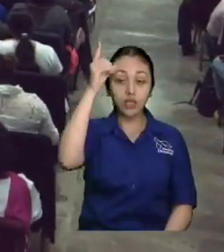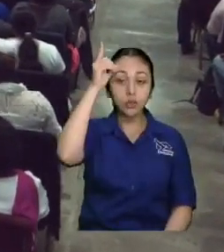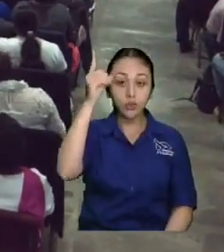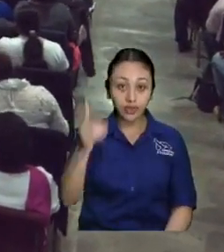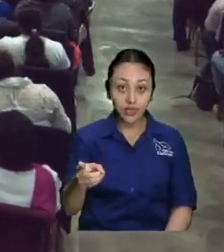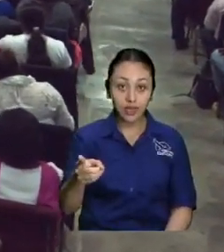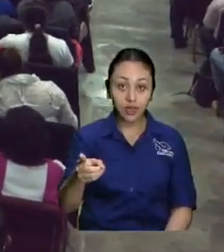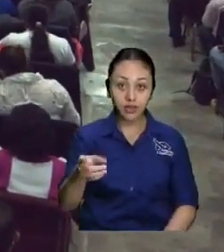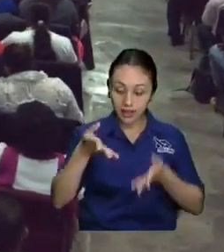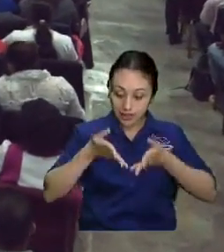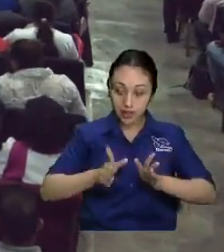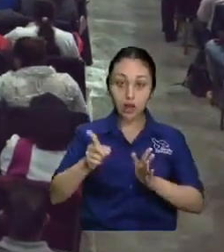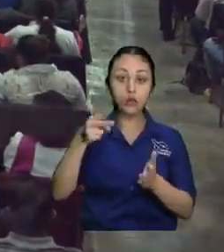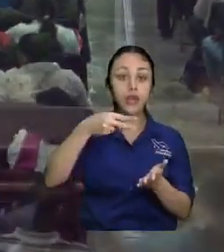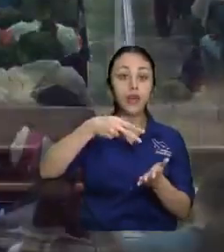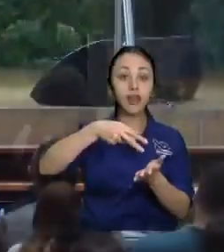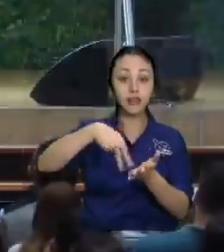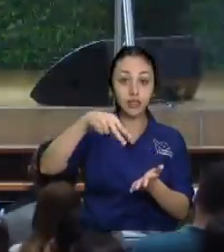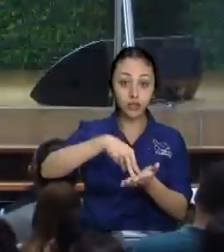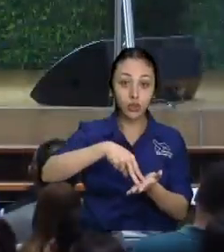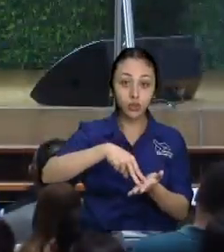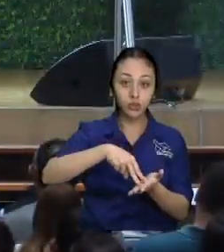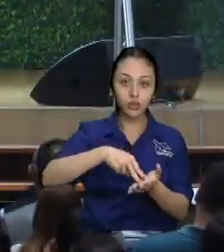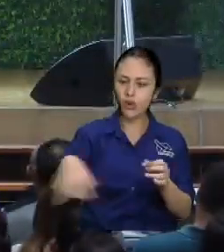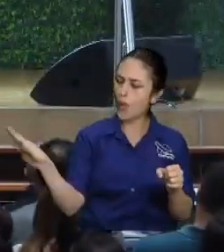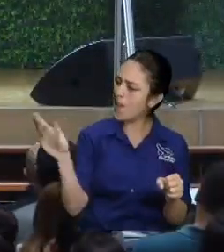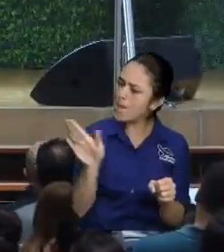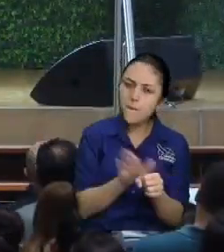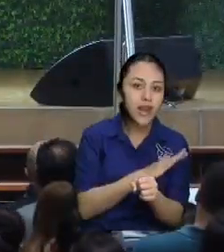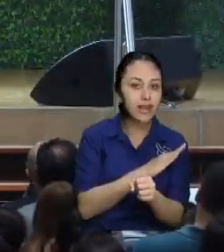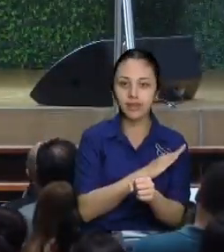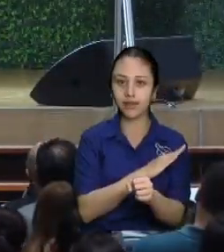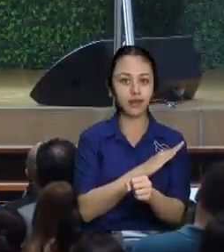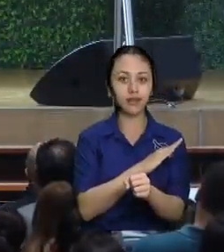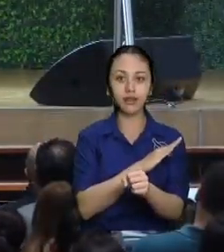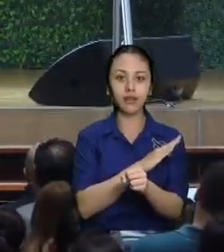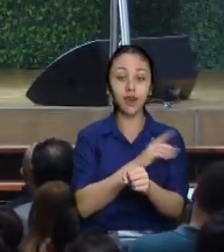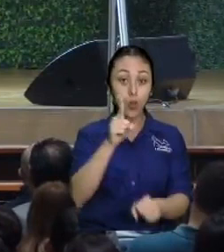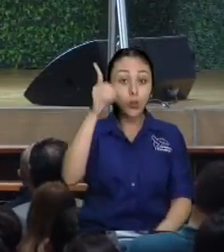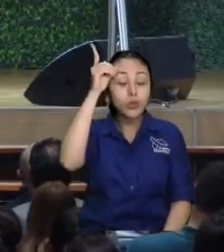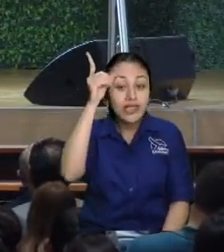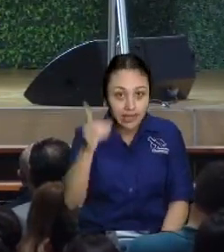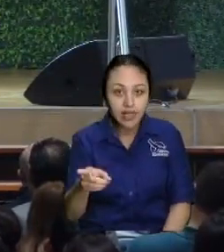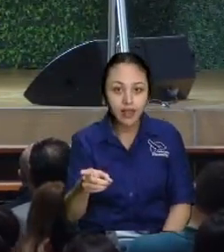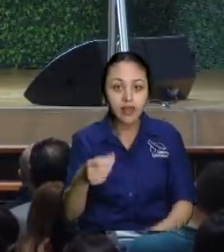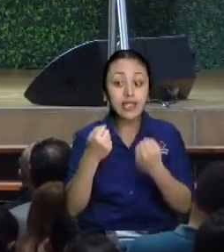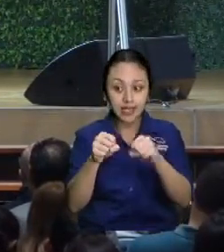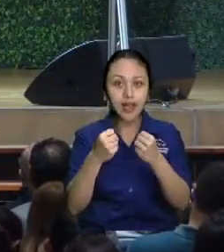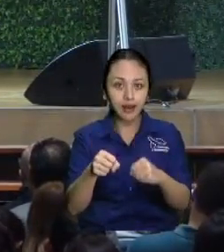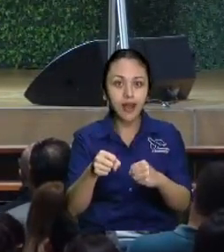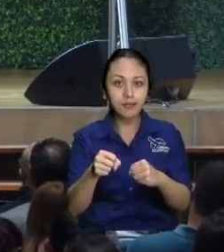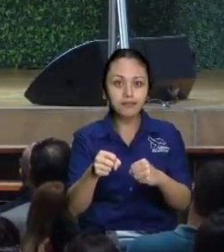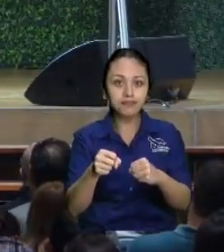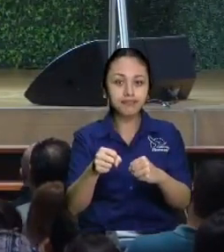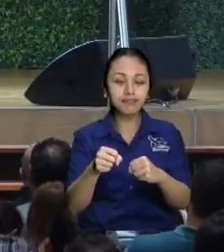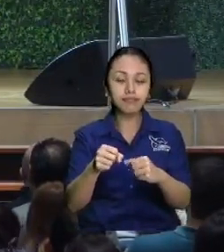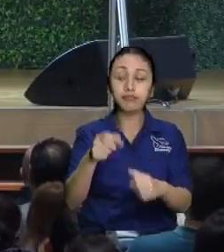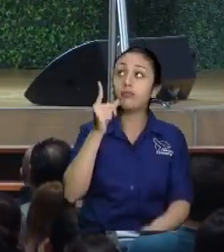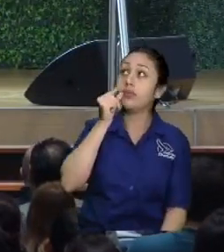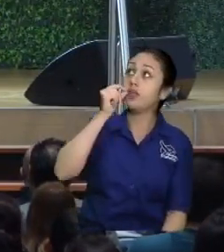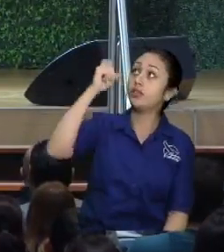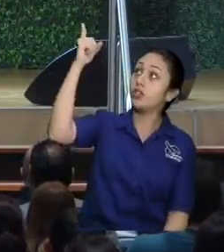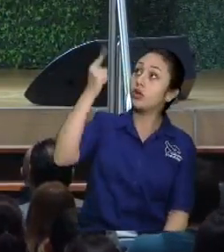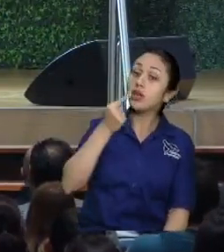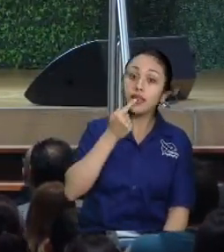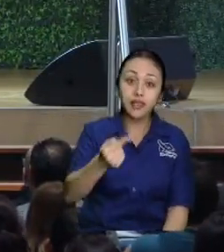una nación entera. Póngase a pensar en eso, una nación entera en un día. Y entonces el Señor dice,